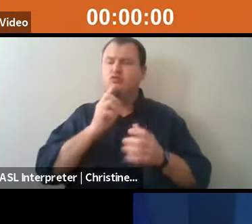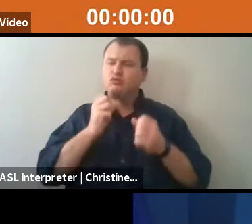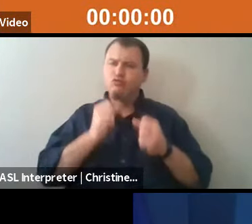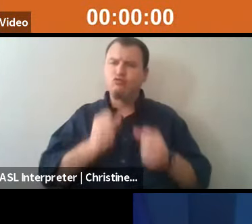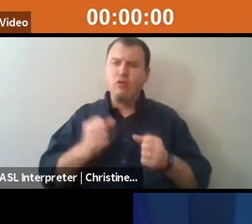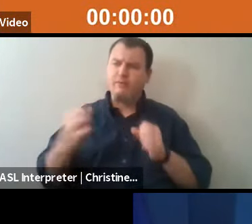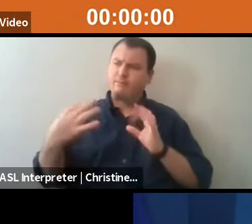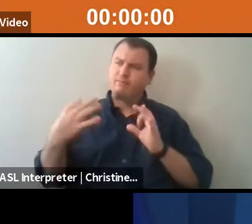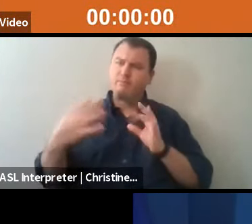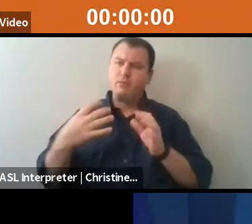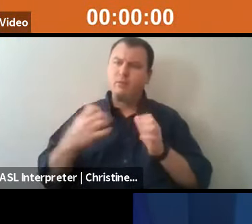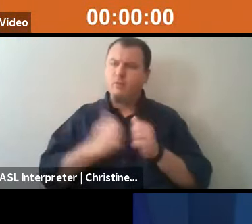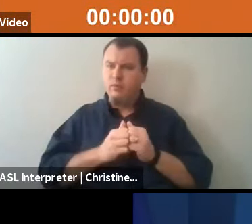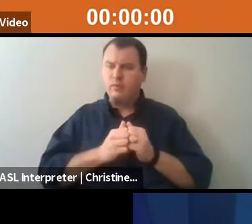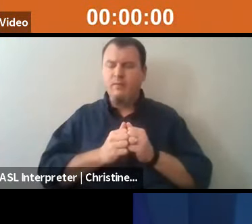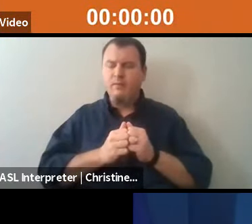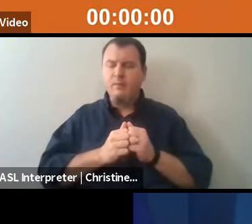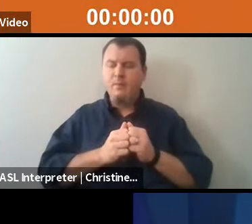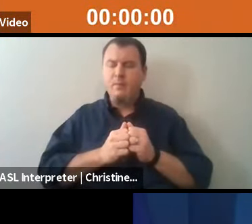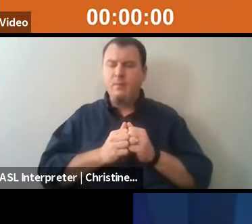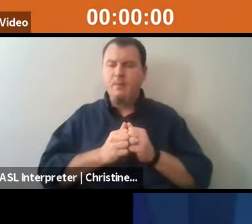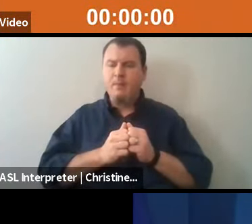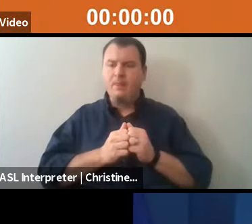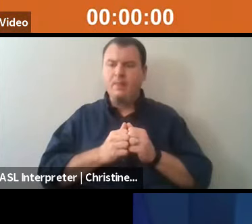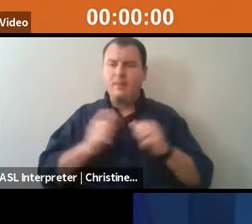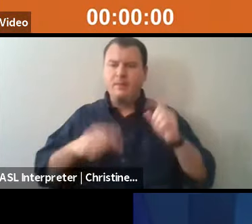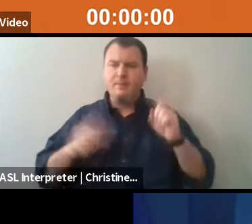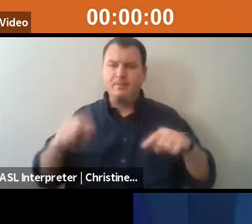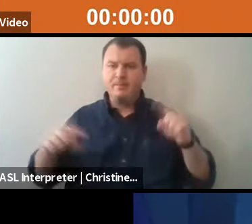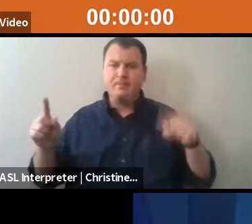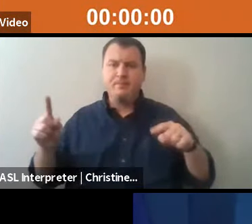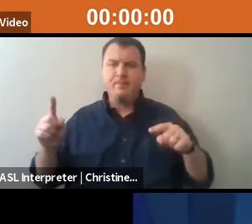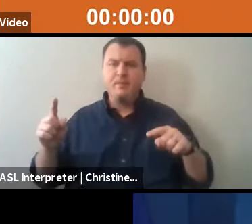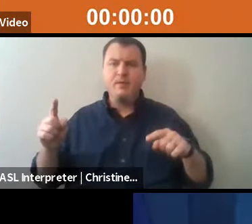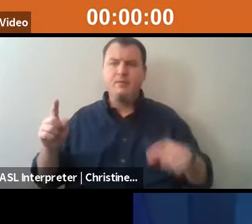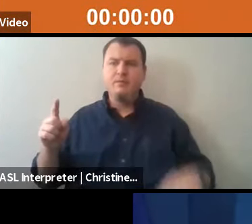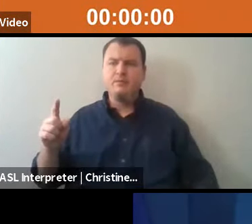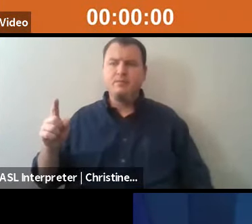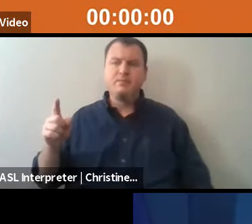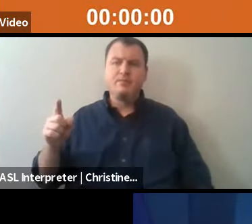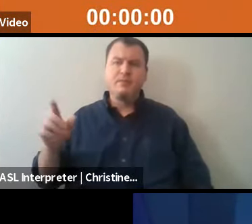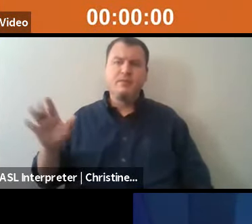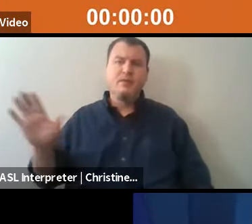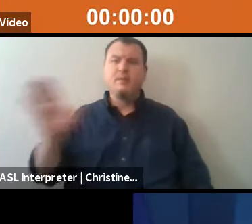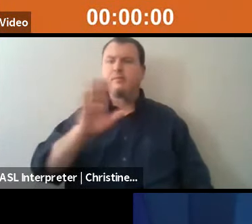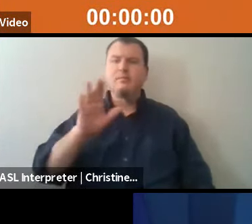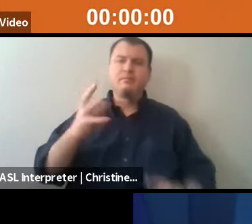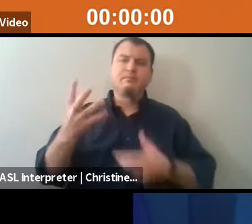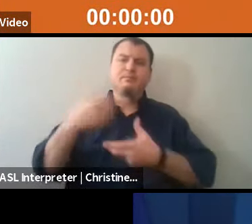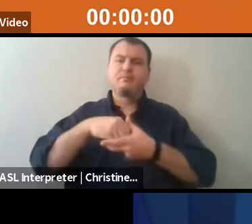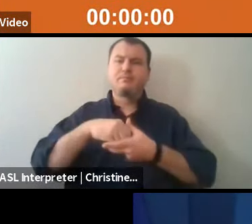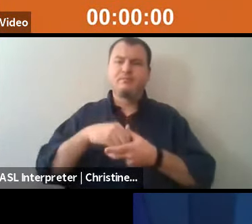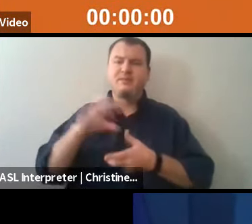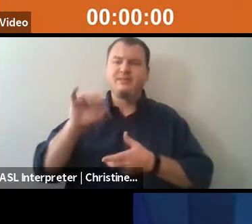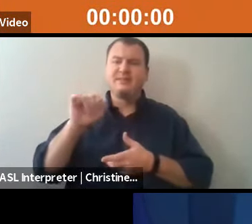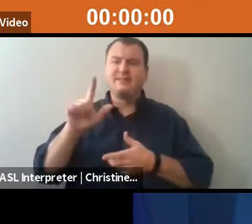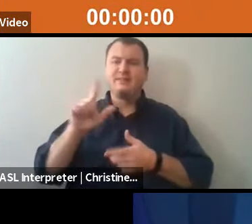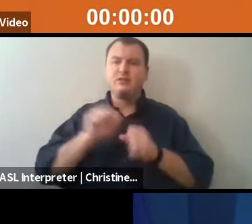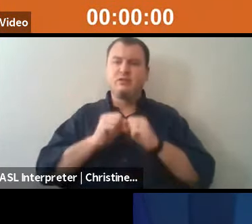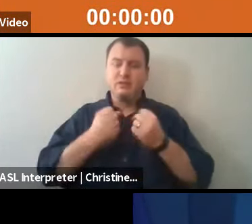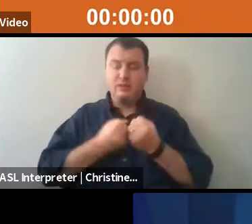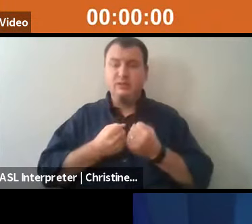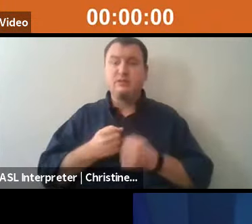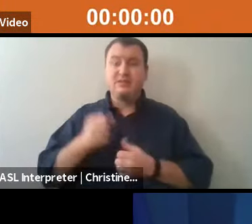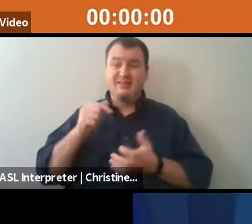de Participación de la Mujer. Y muy importante, este plan se amplió después